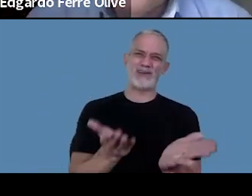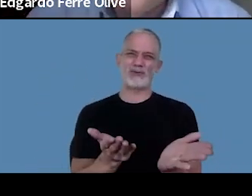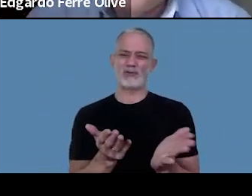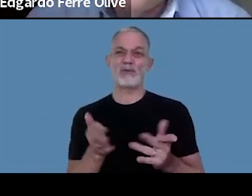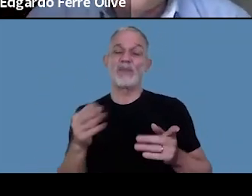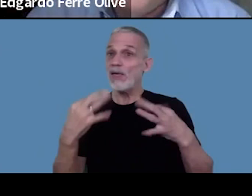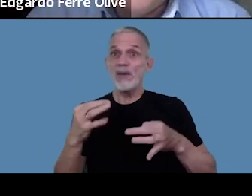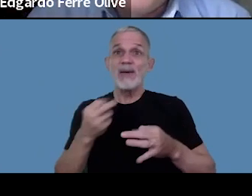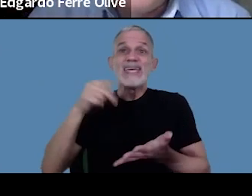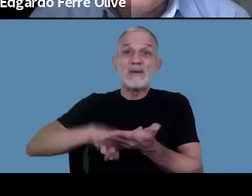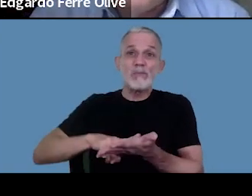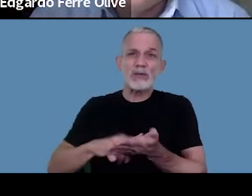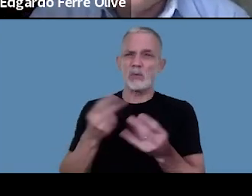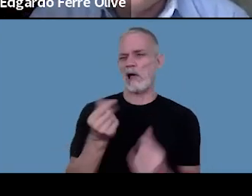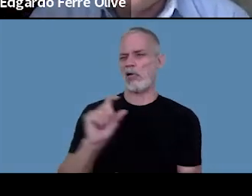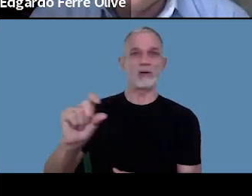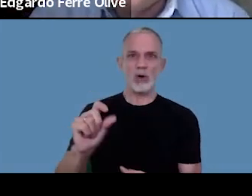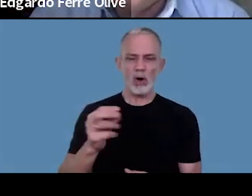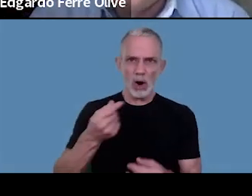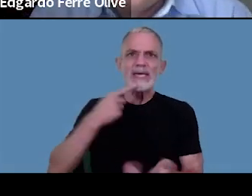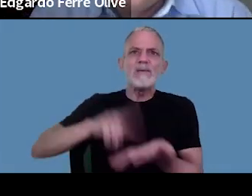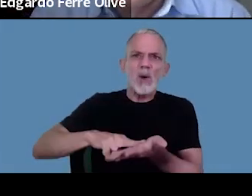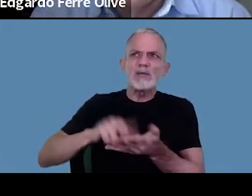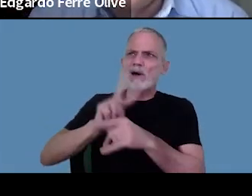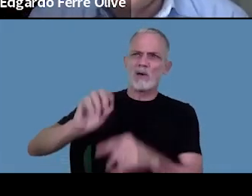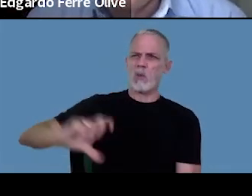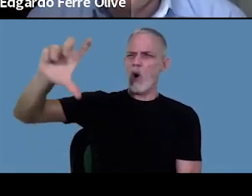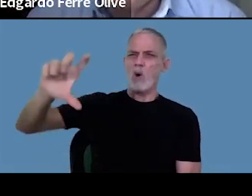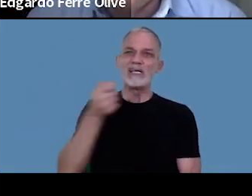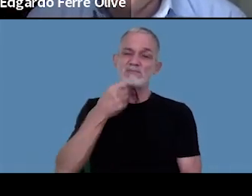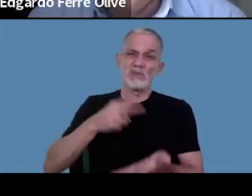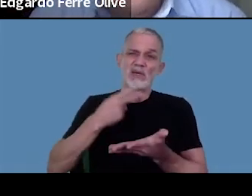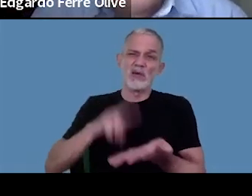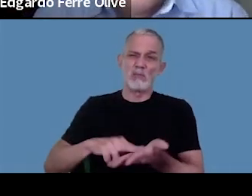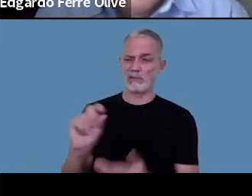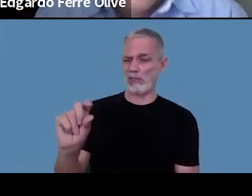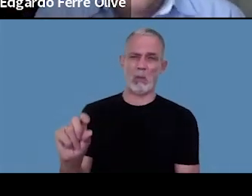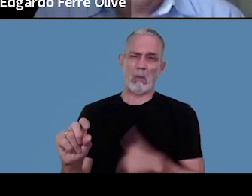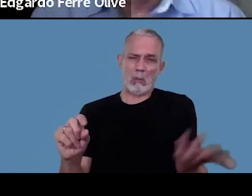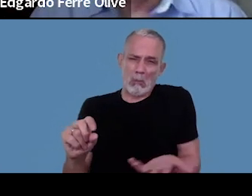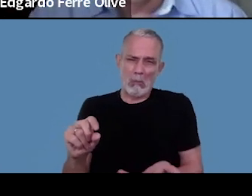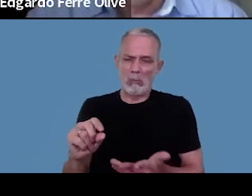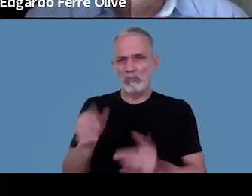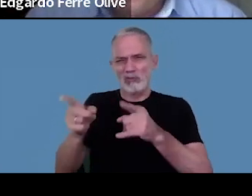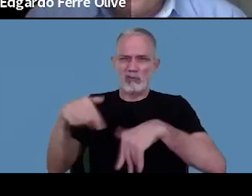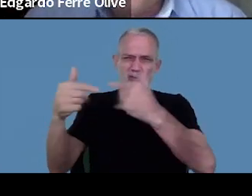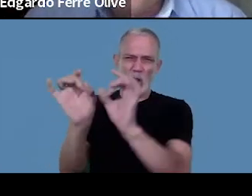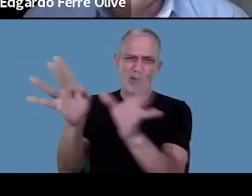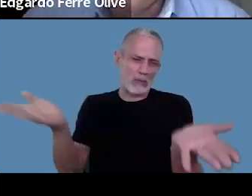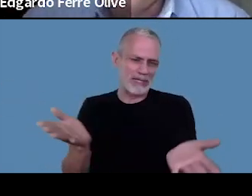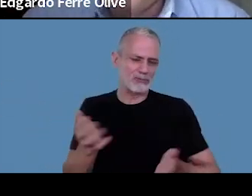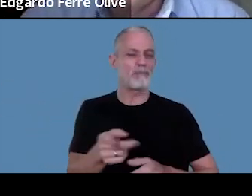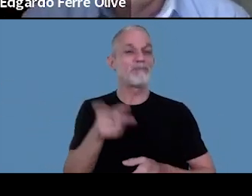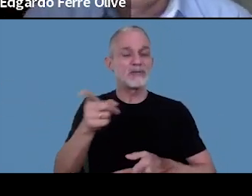costoso para el sujeto, porque si es un impuesto ambiental de poca cuantía, el sujeto va a seguir contaminando. ¿Está bien? ¿Qué quiere decir esto? Estoy haciendo un